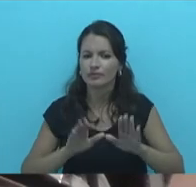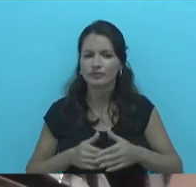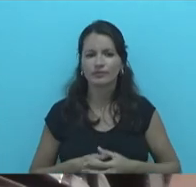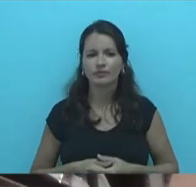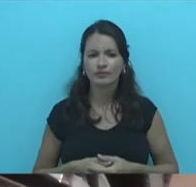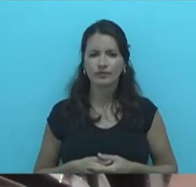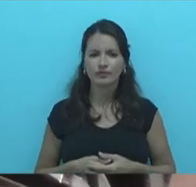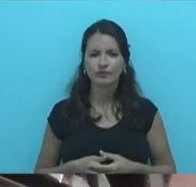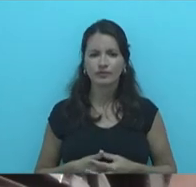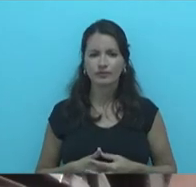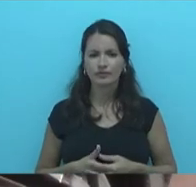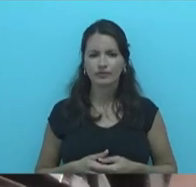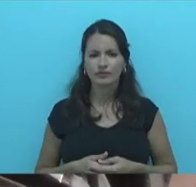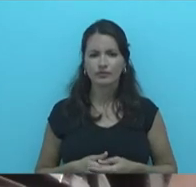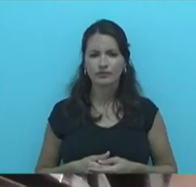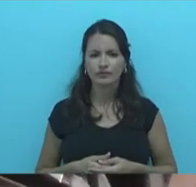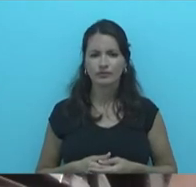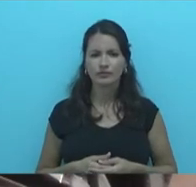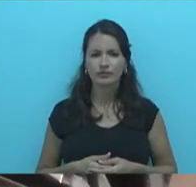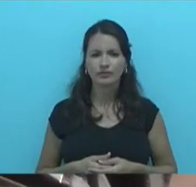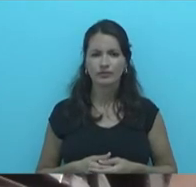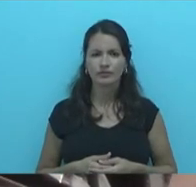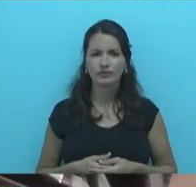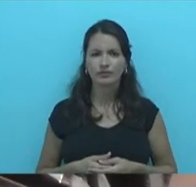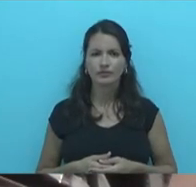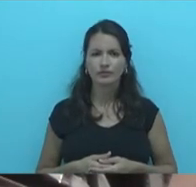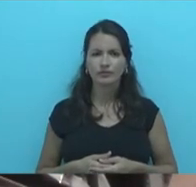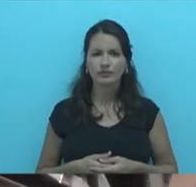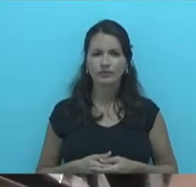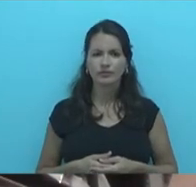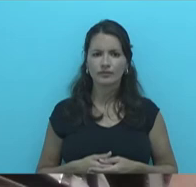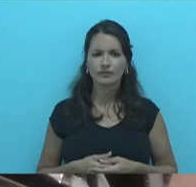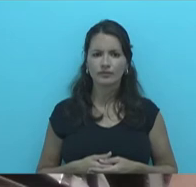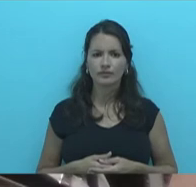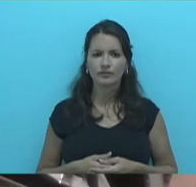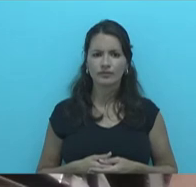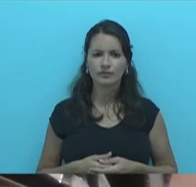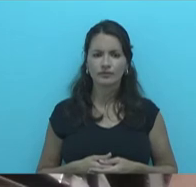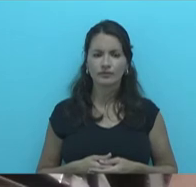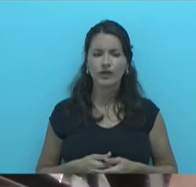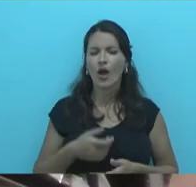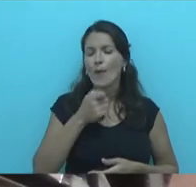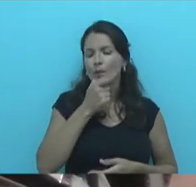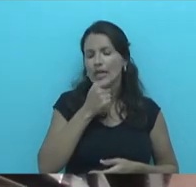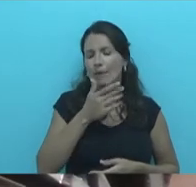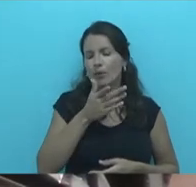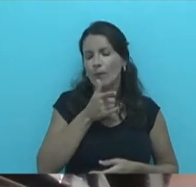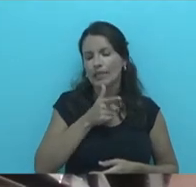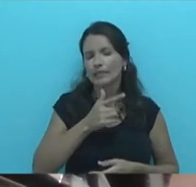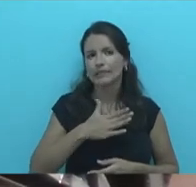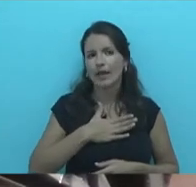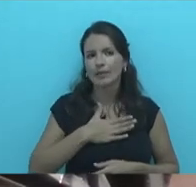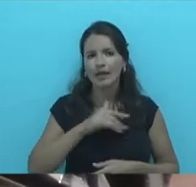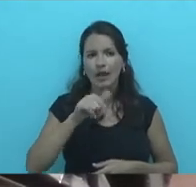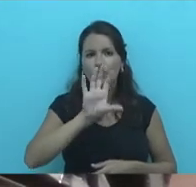nos damos cuenta de que estamos en algún lugar privilegiado, por lo menos en mi visión, en una